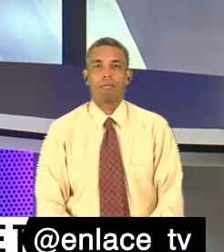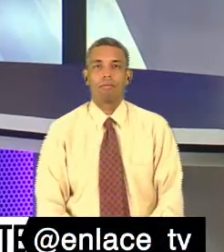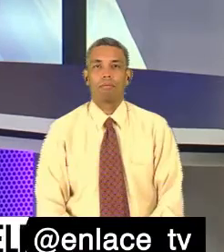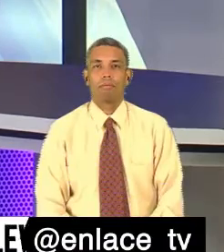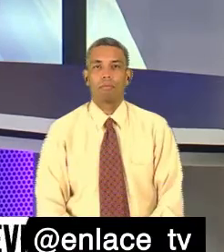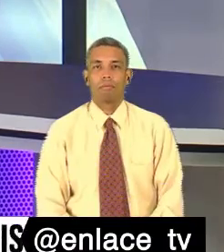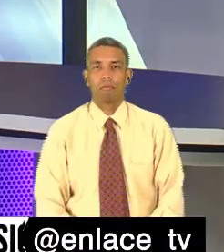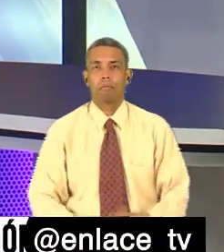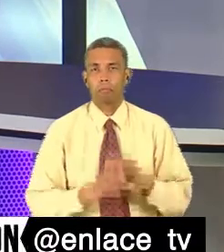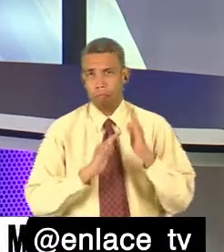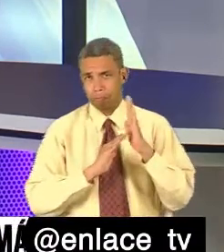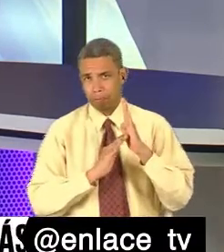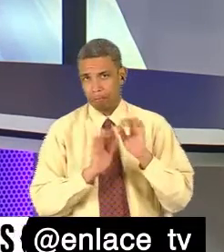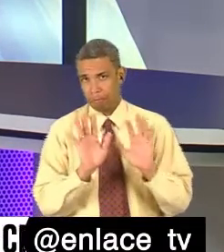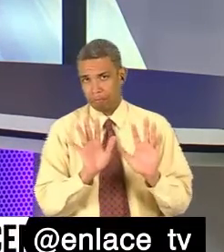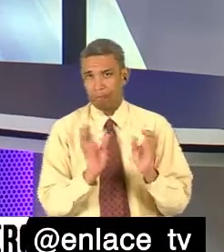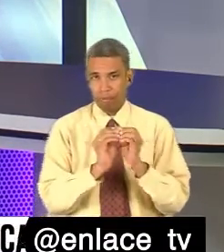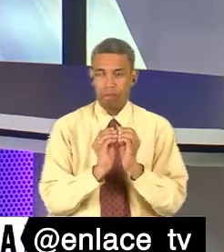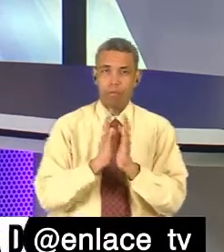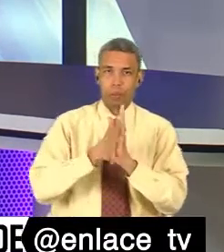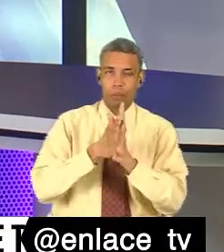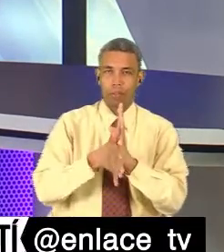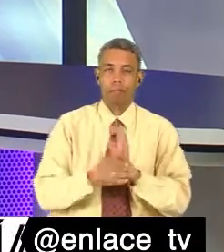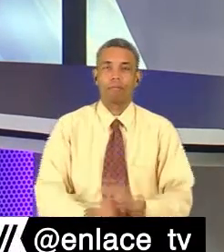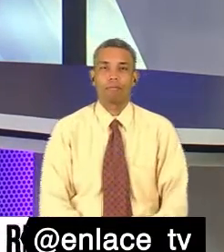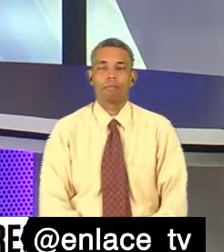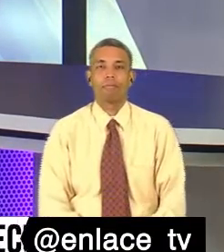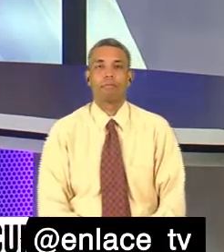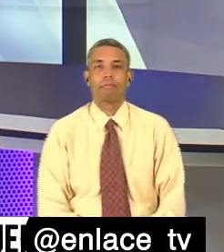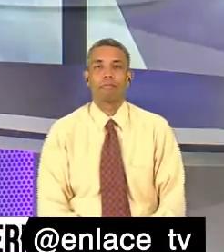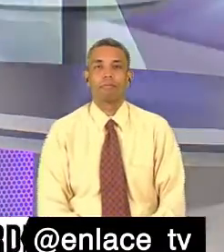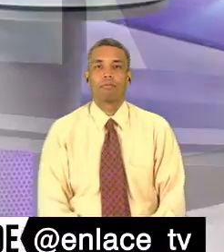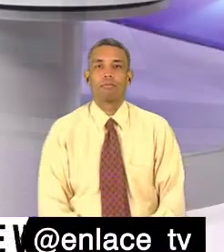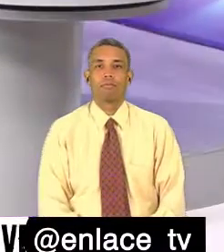Momento de hacer una pausa y ya regresamos con más información a Enlace Noticias.